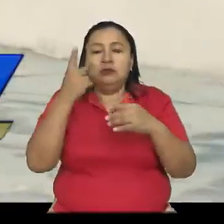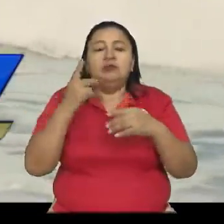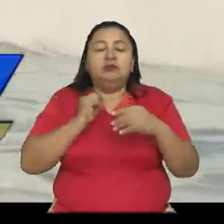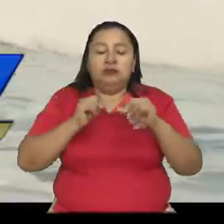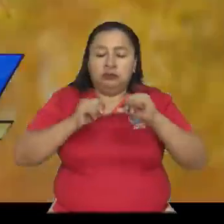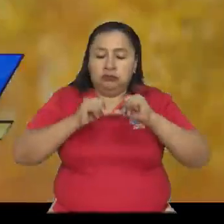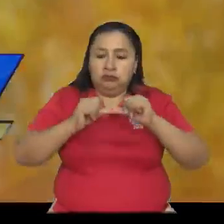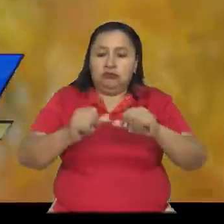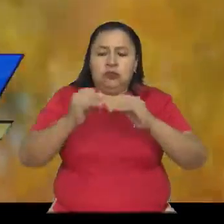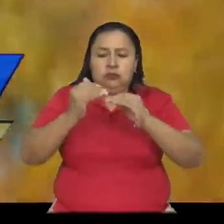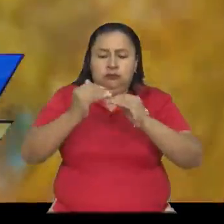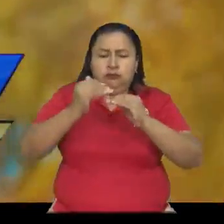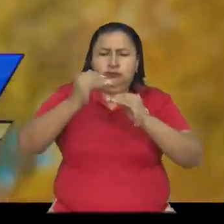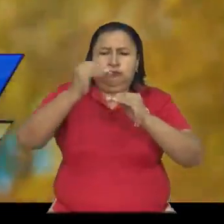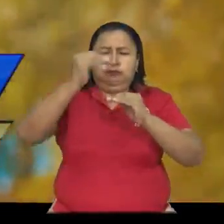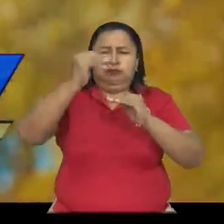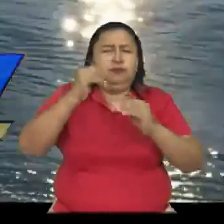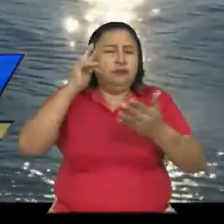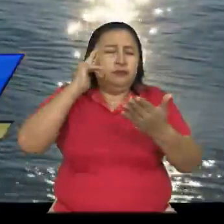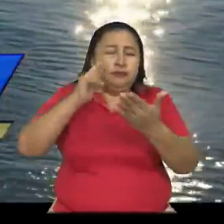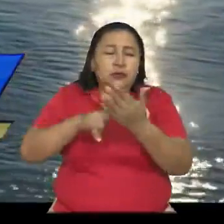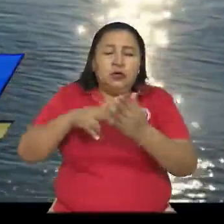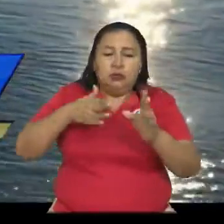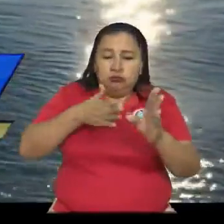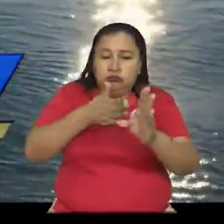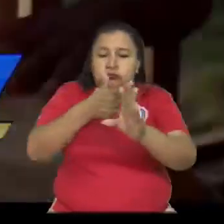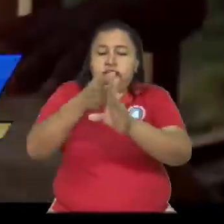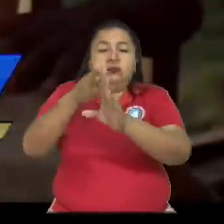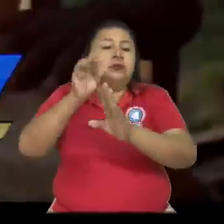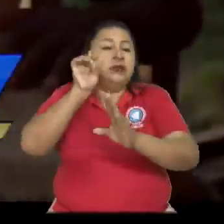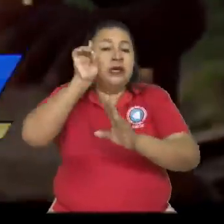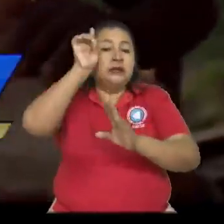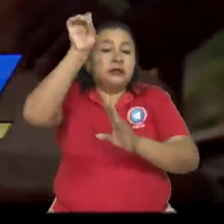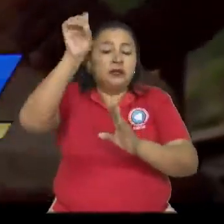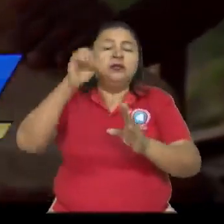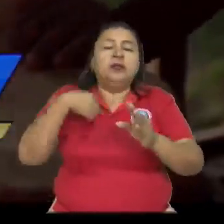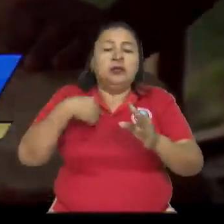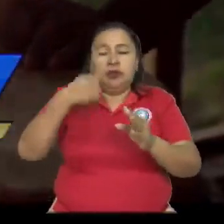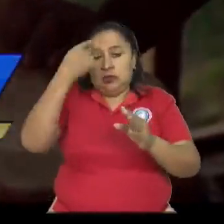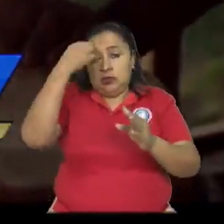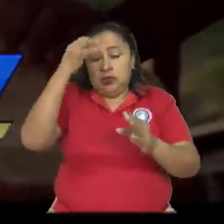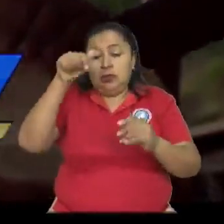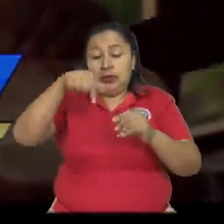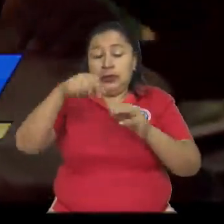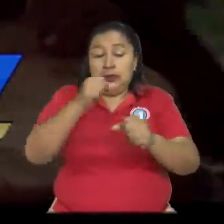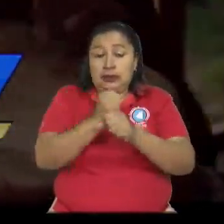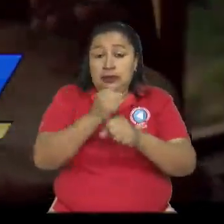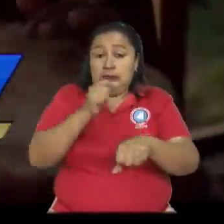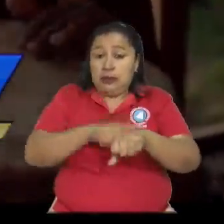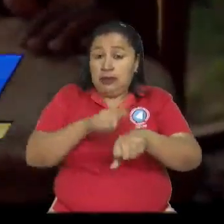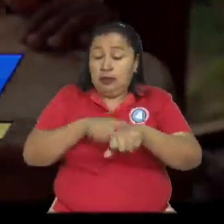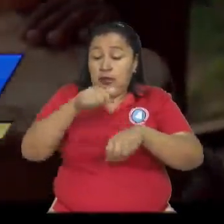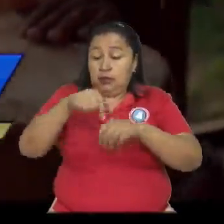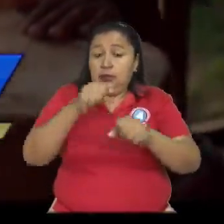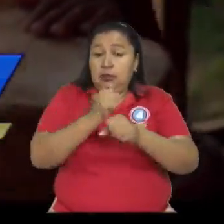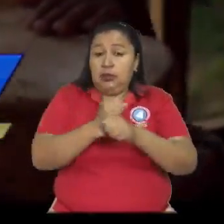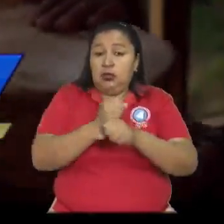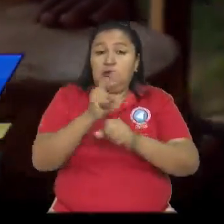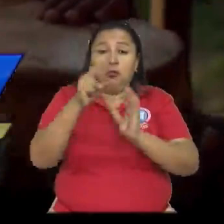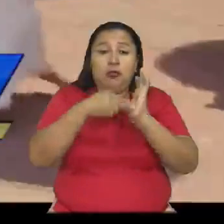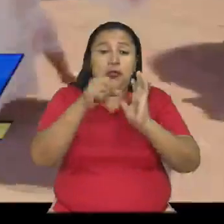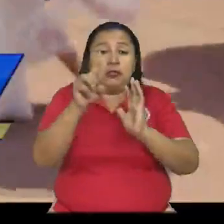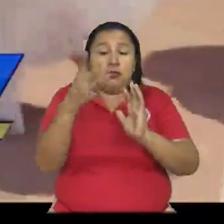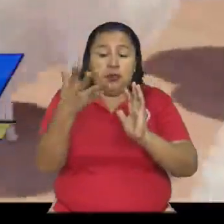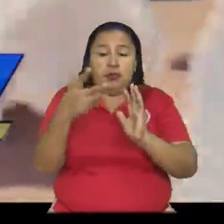sigamos creciendo, que retomemos esas rutas de prosperidad y desarrollo, que yo creo que esta temporada ahorita de fin de año,